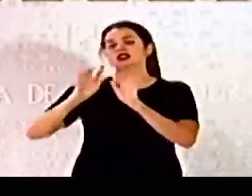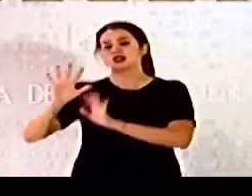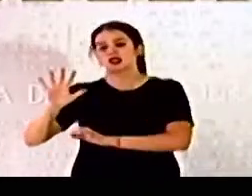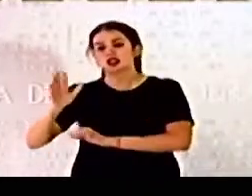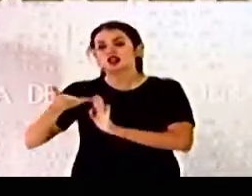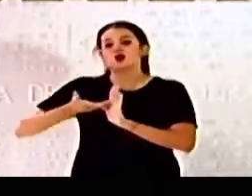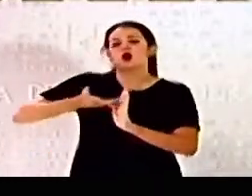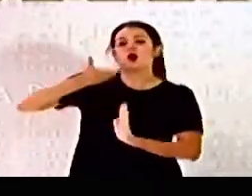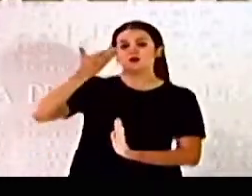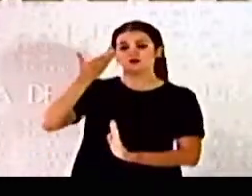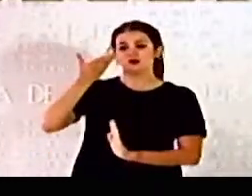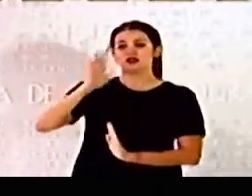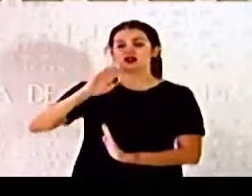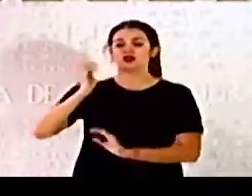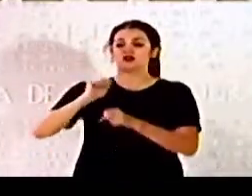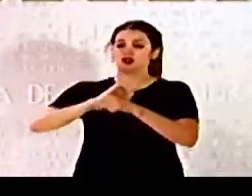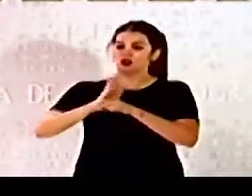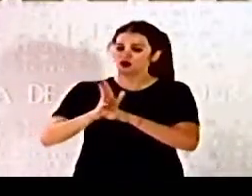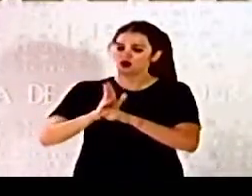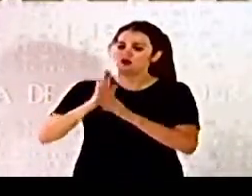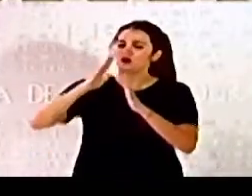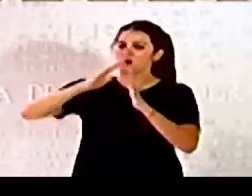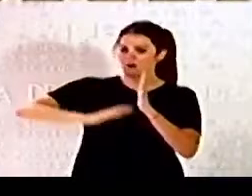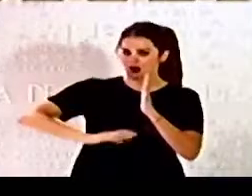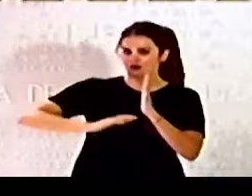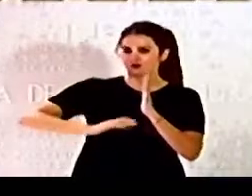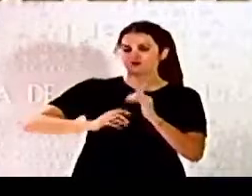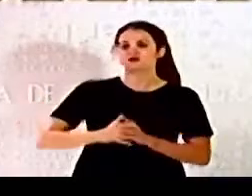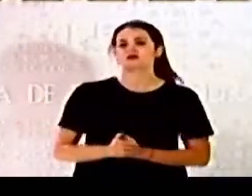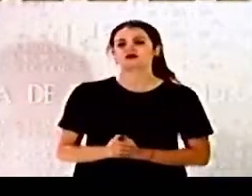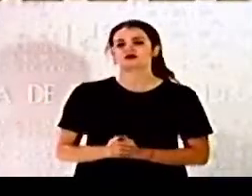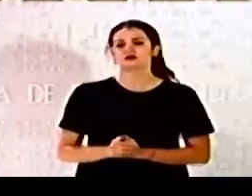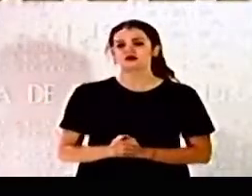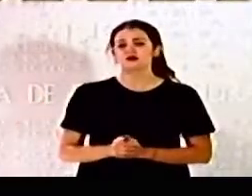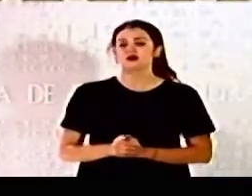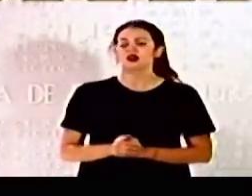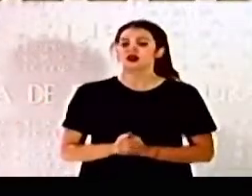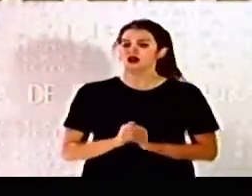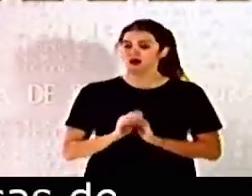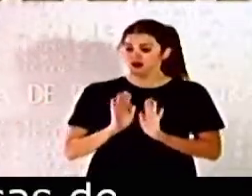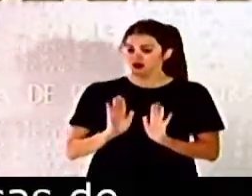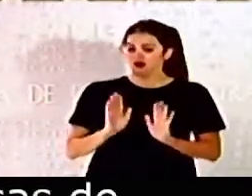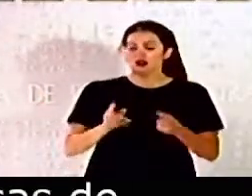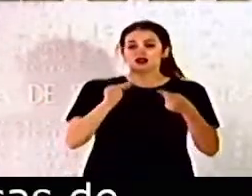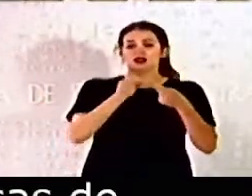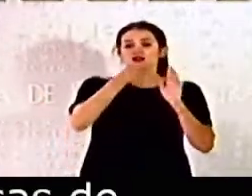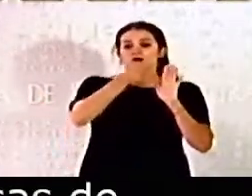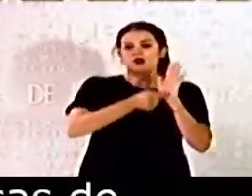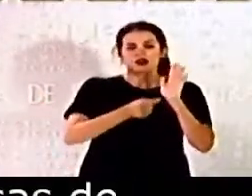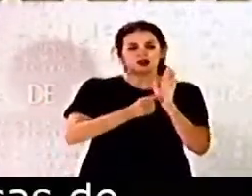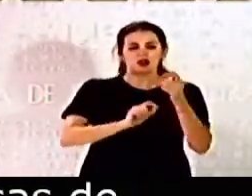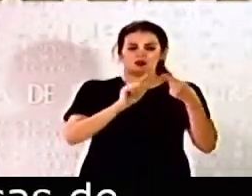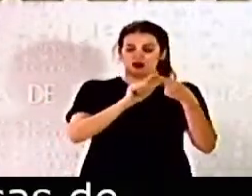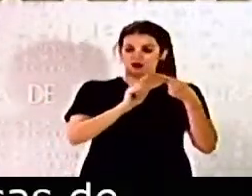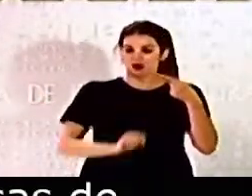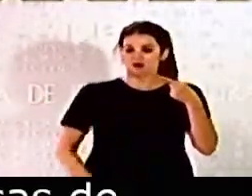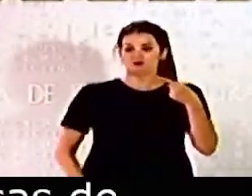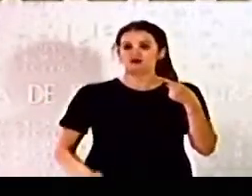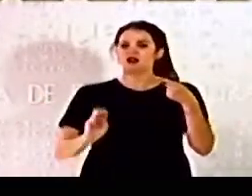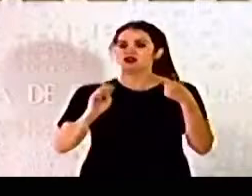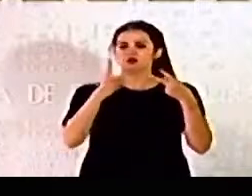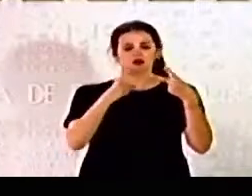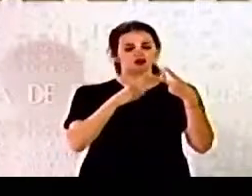incidencia están más bajas. Ese es un primer bloque de medidas que hemos adoptado. El segundo bloque de